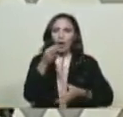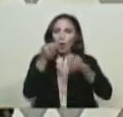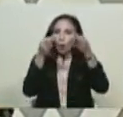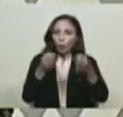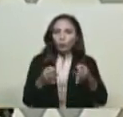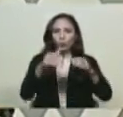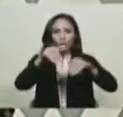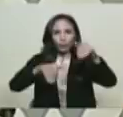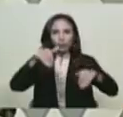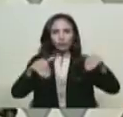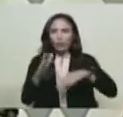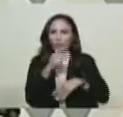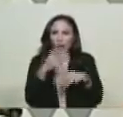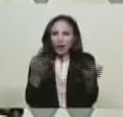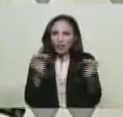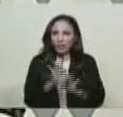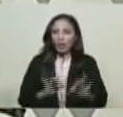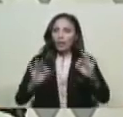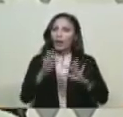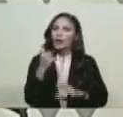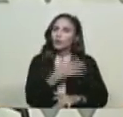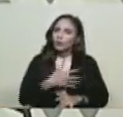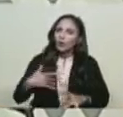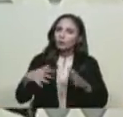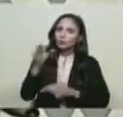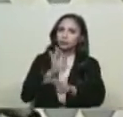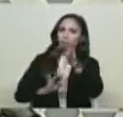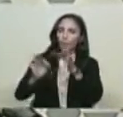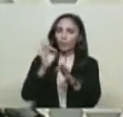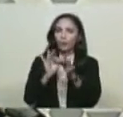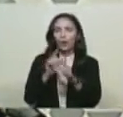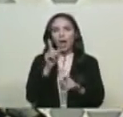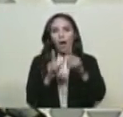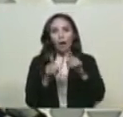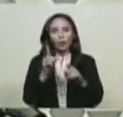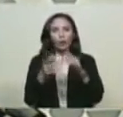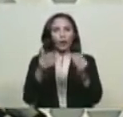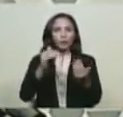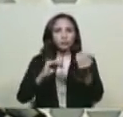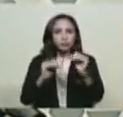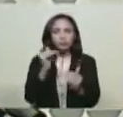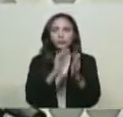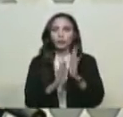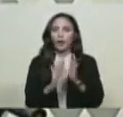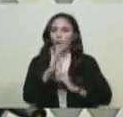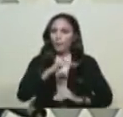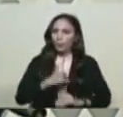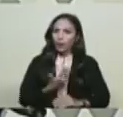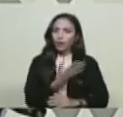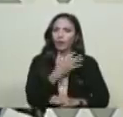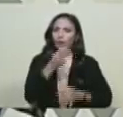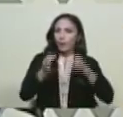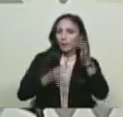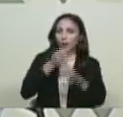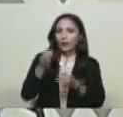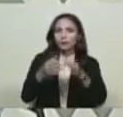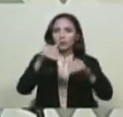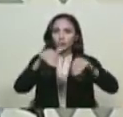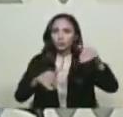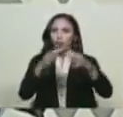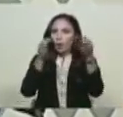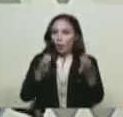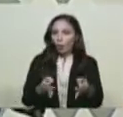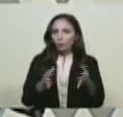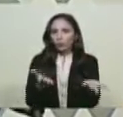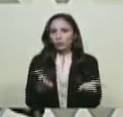proceso justo en Venezuela, quisiéramos conocer qué otras medidas, aparte de las que ya están establecidas, podrían ofrecerse para que se garantice un proceso